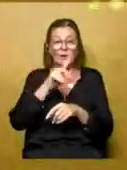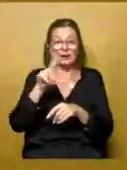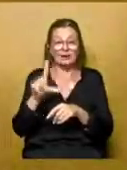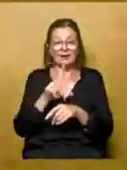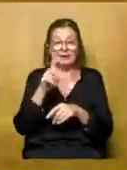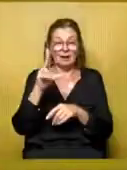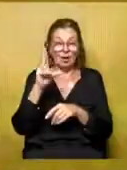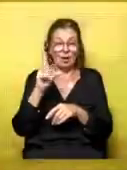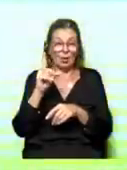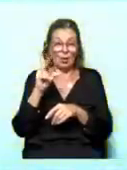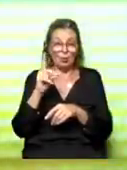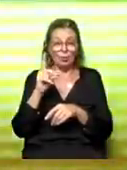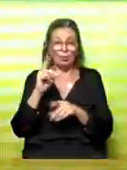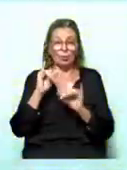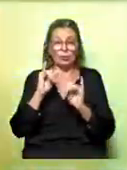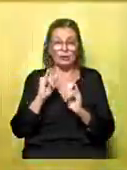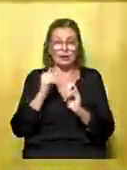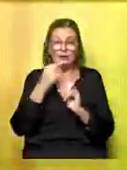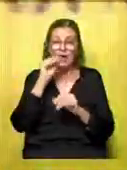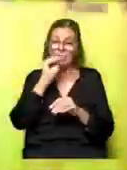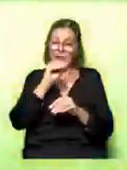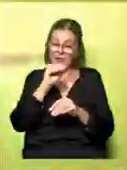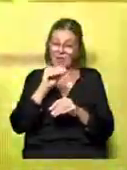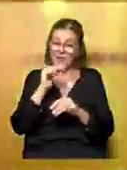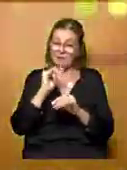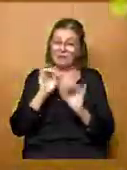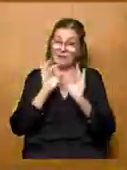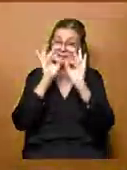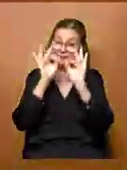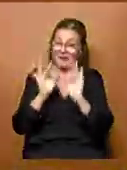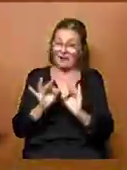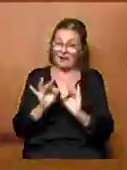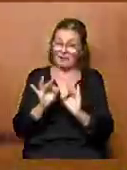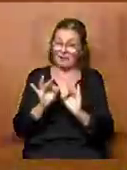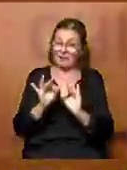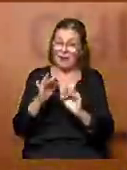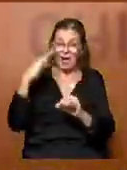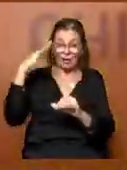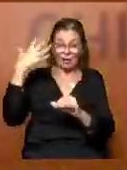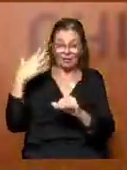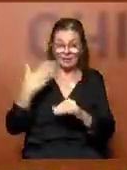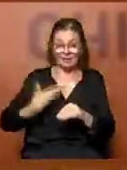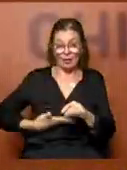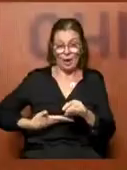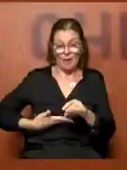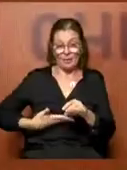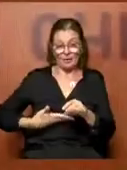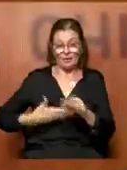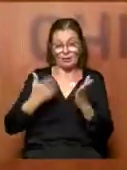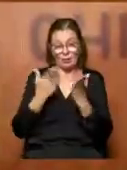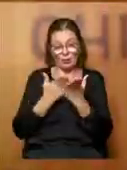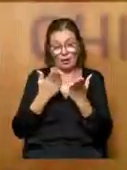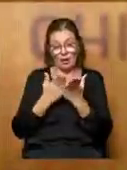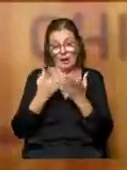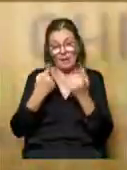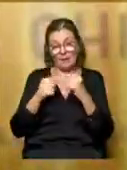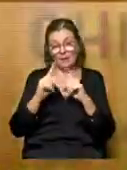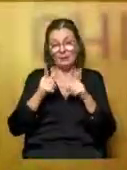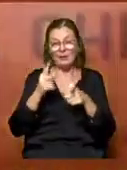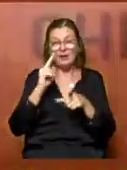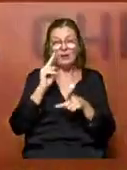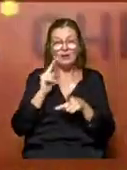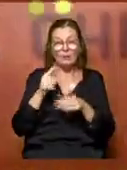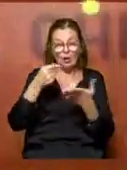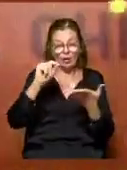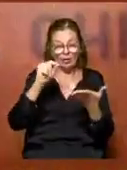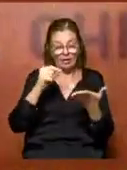de UTU que advertían que estaban llegando adolescentes con hambre. Pero también lo vemos en los